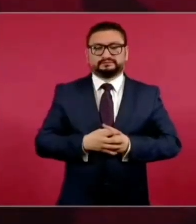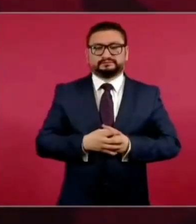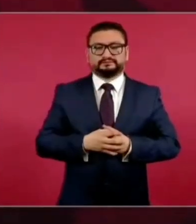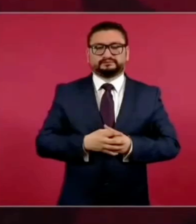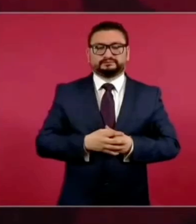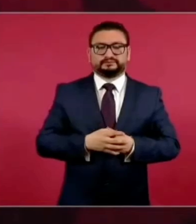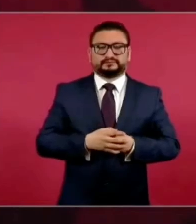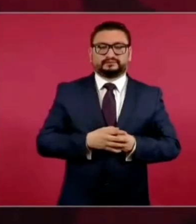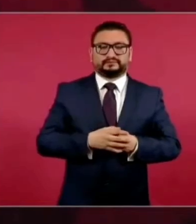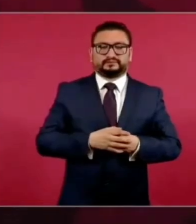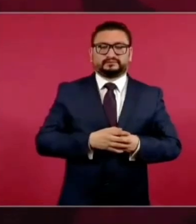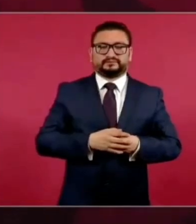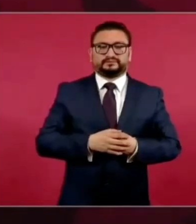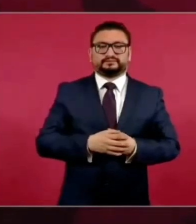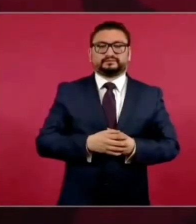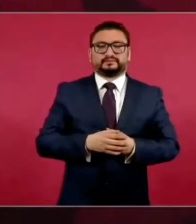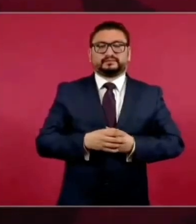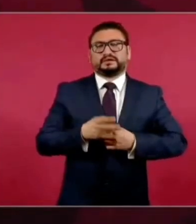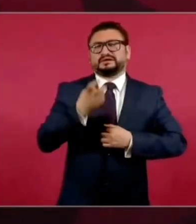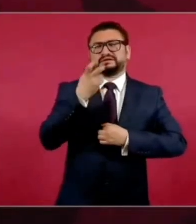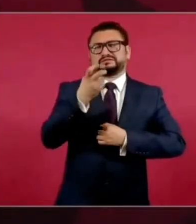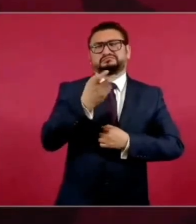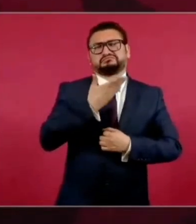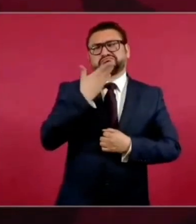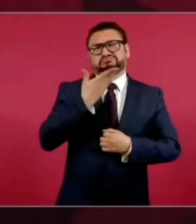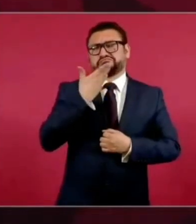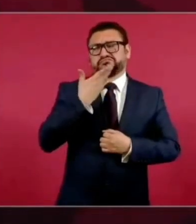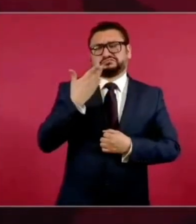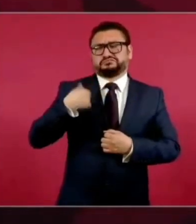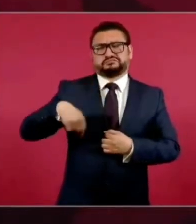Entonces eso ya es conocido.